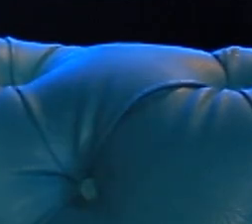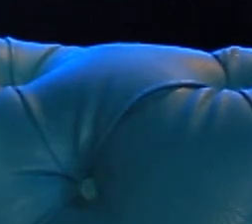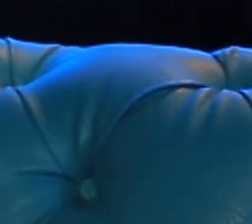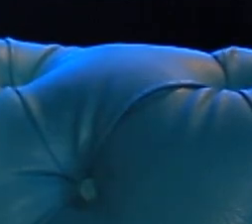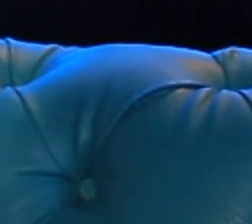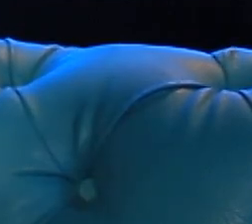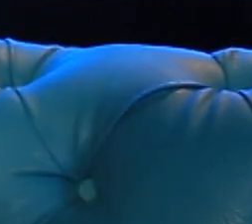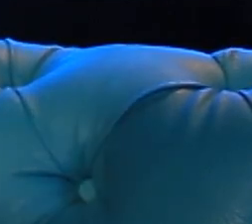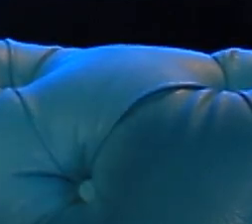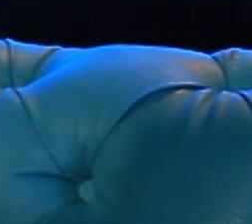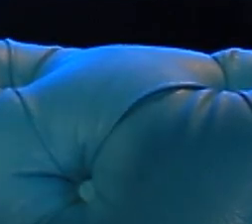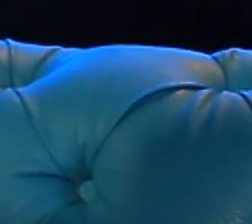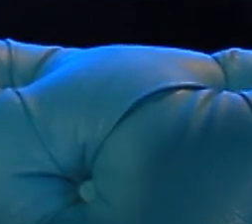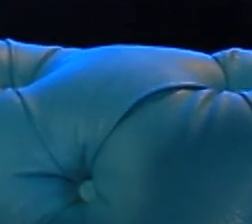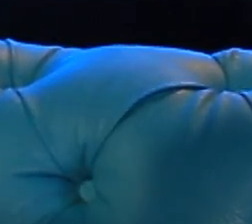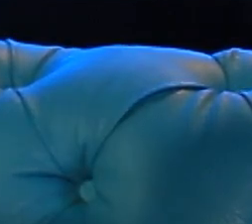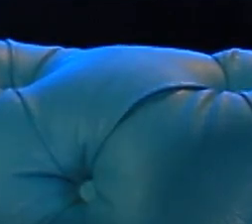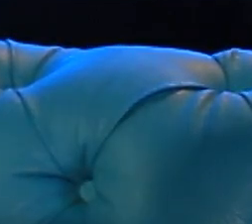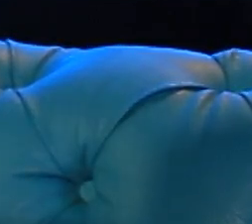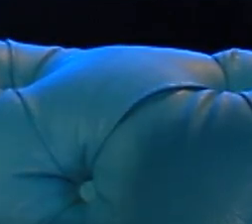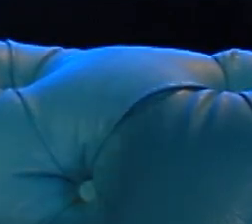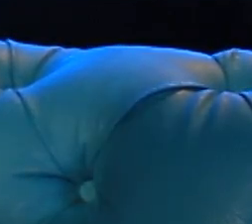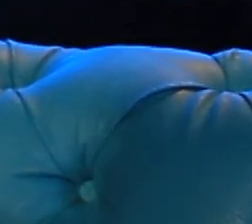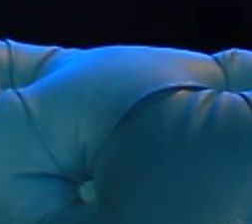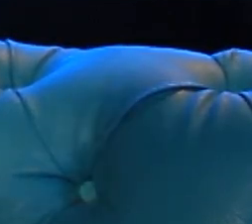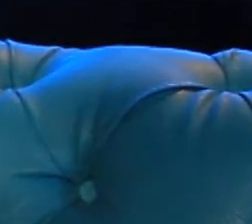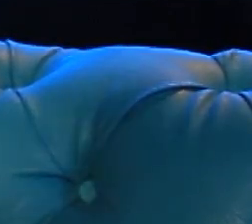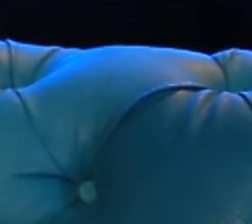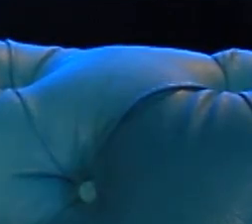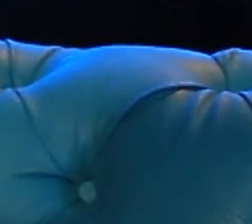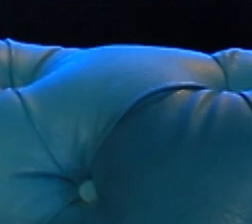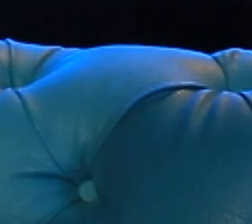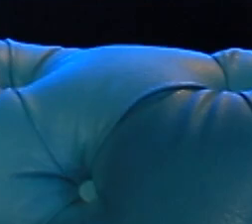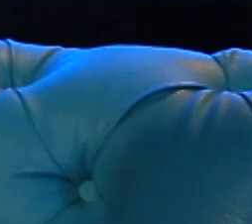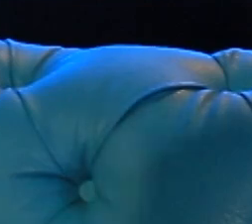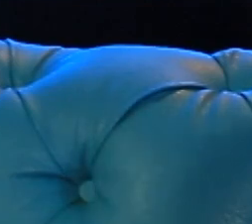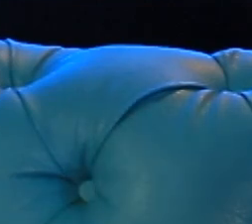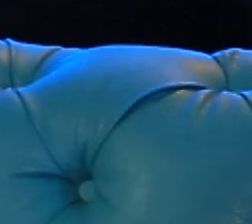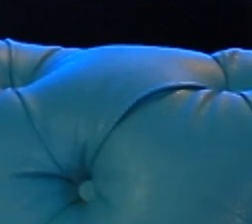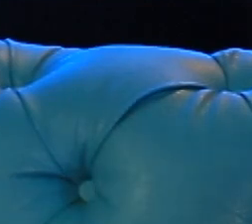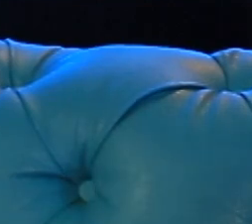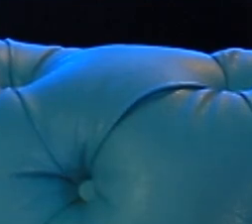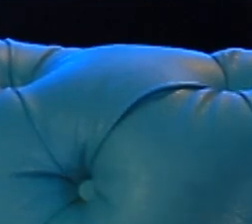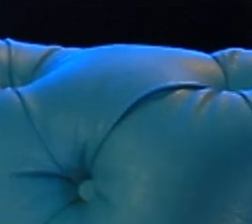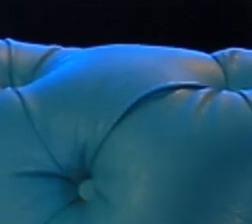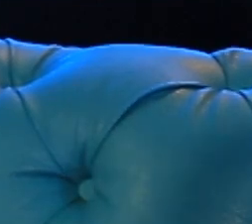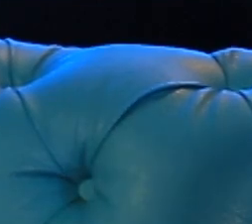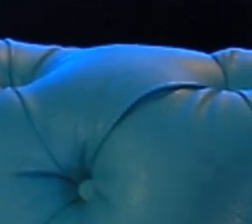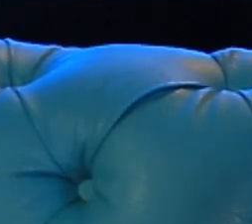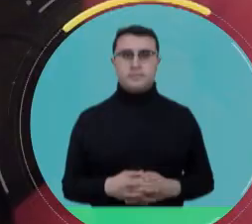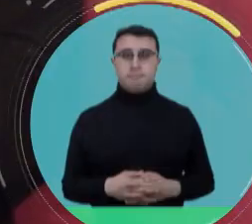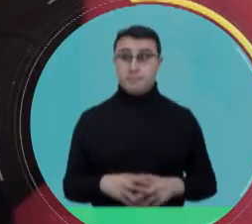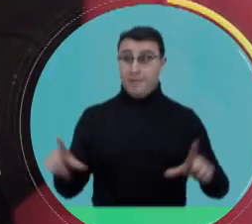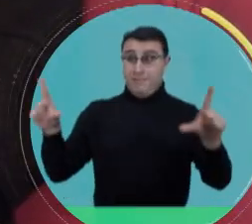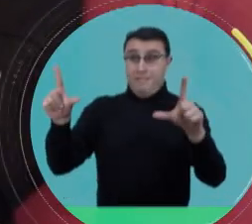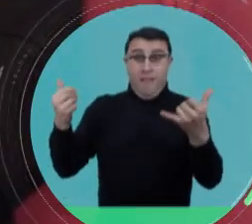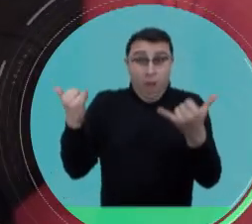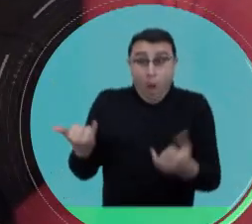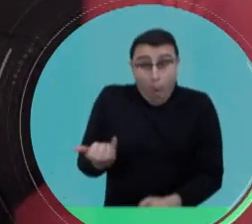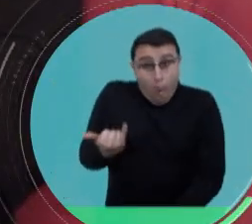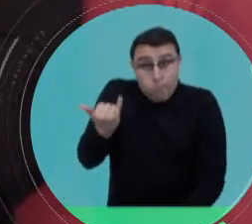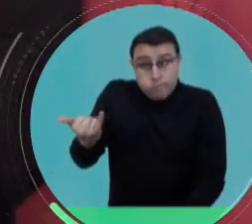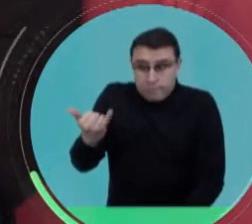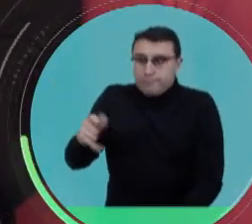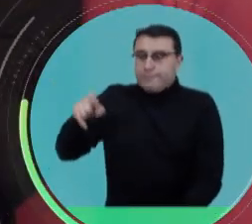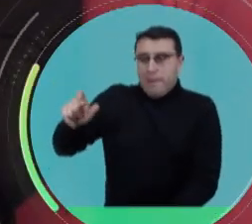duda qué pasa con los medios tradicionales empiezan una tendencia a desaparecer la televisión tal